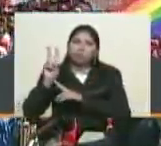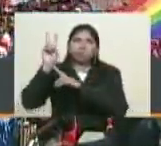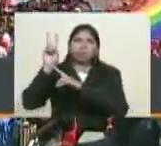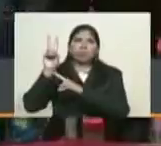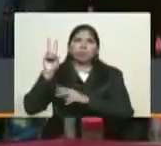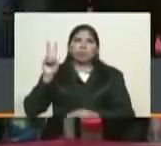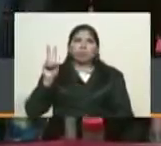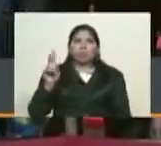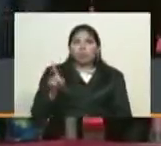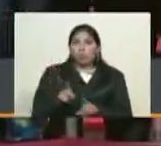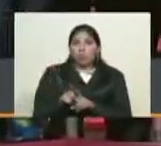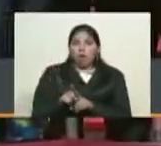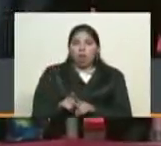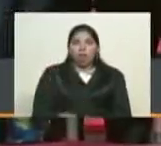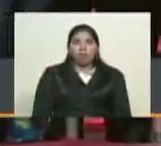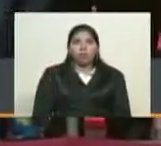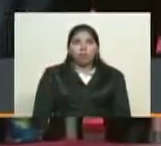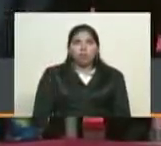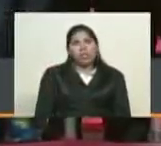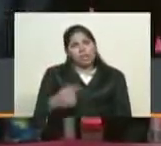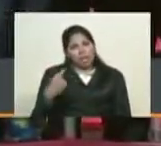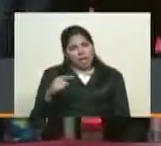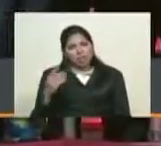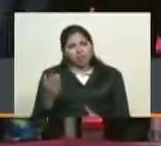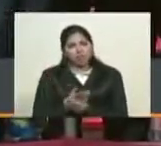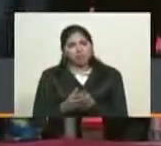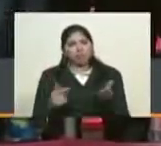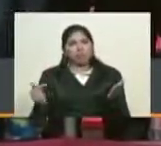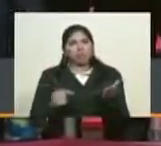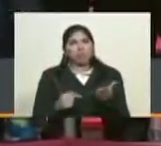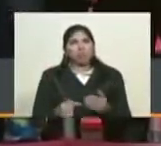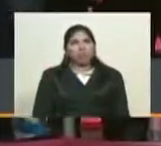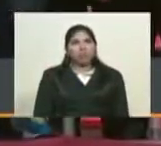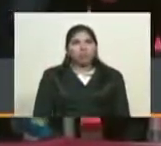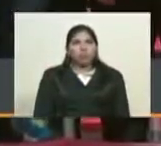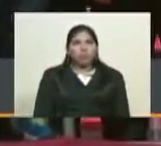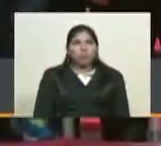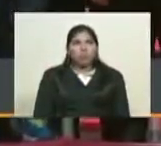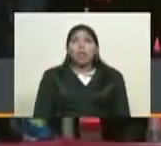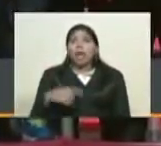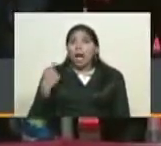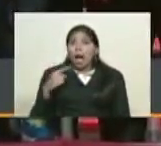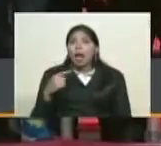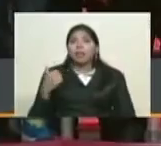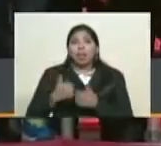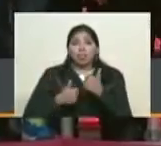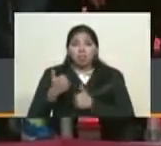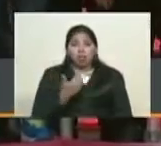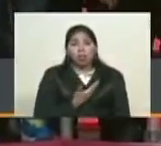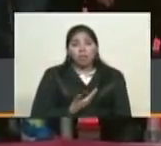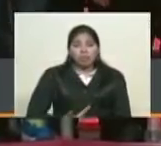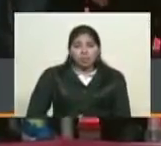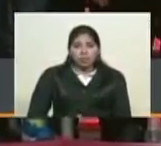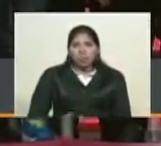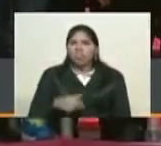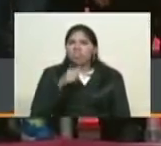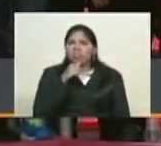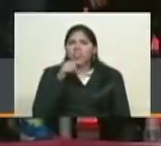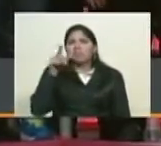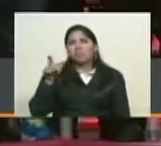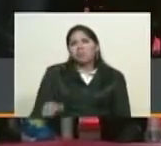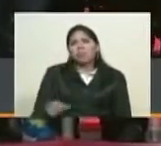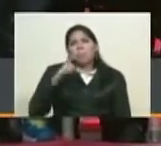2025. Ya lo tenemos. Tenemos candidato presidencial, Nicolás Maduro